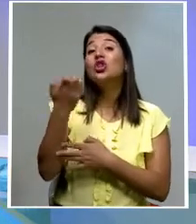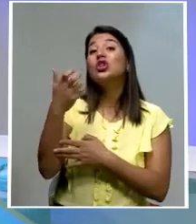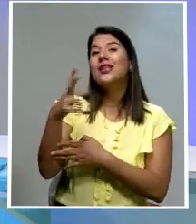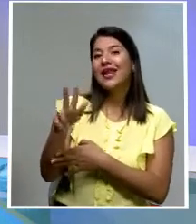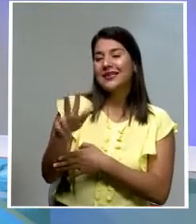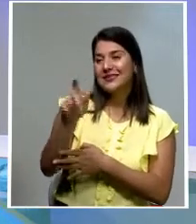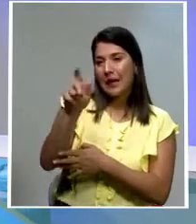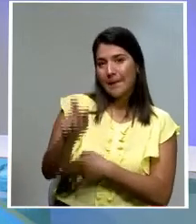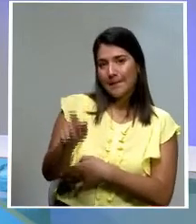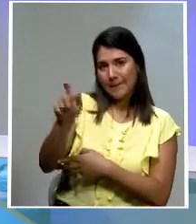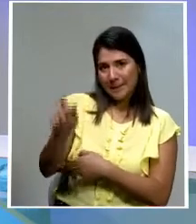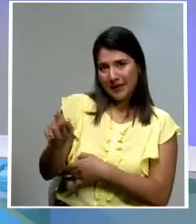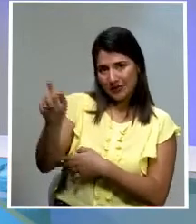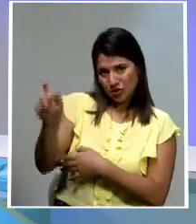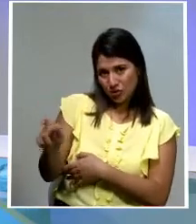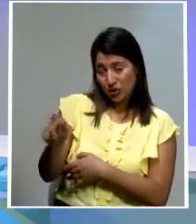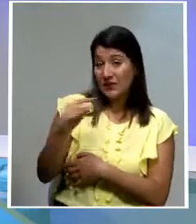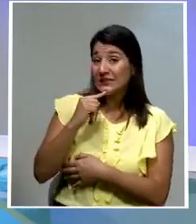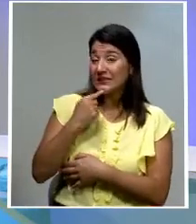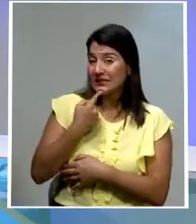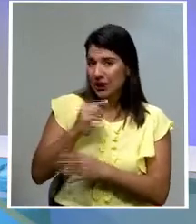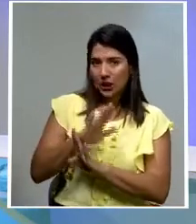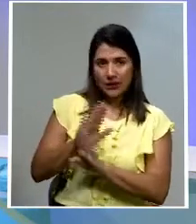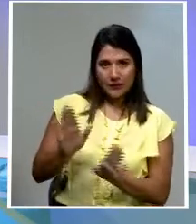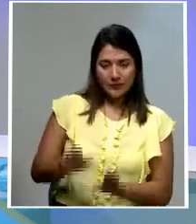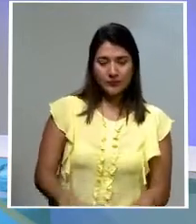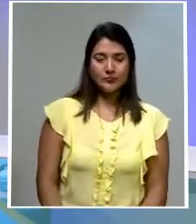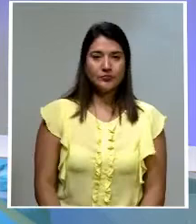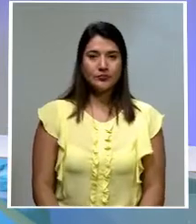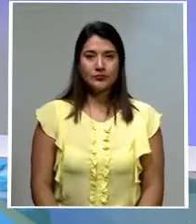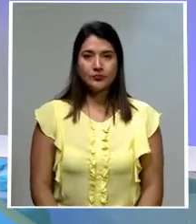eventos clasificados como graves.